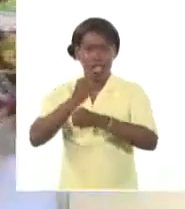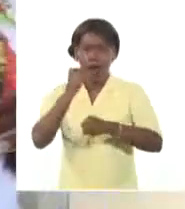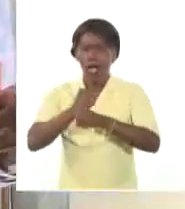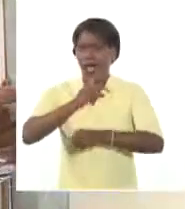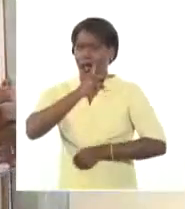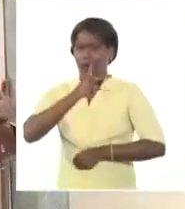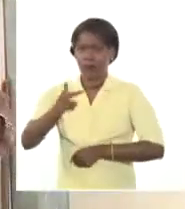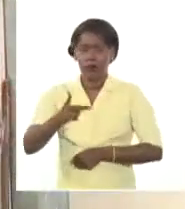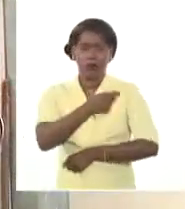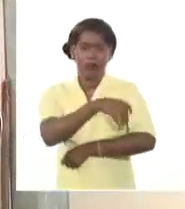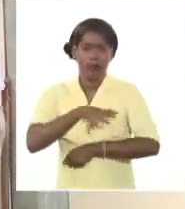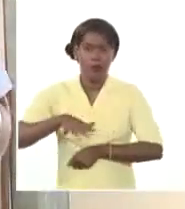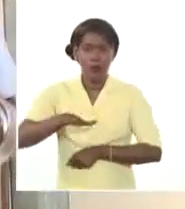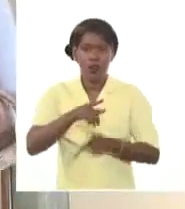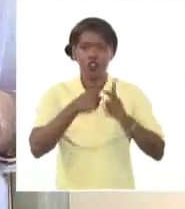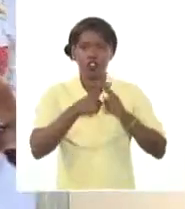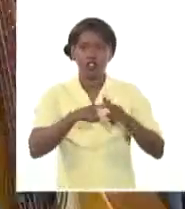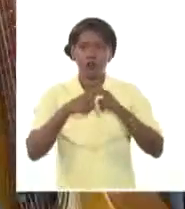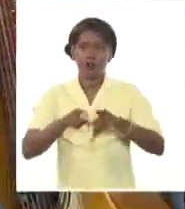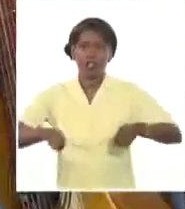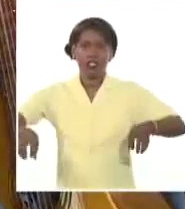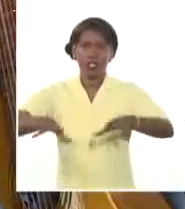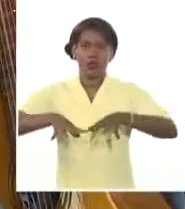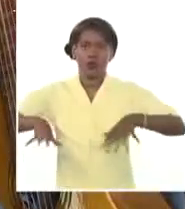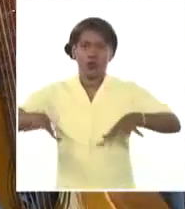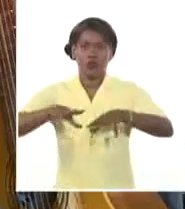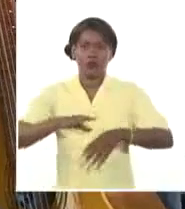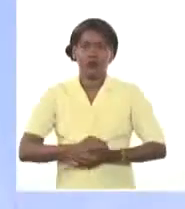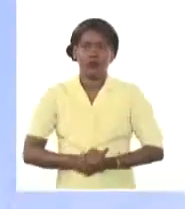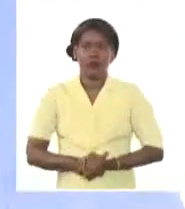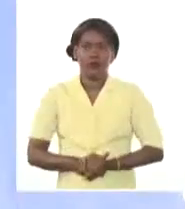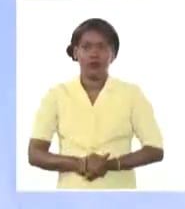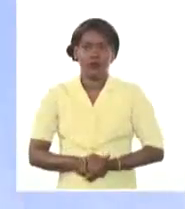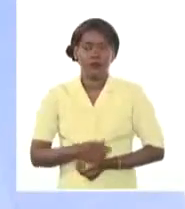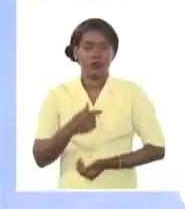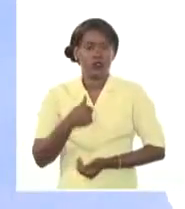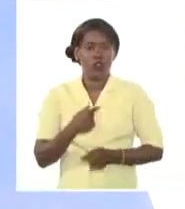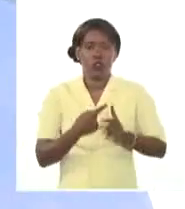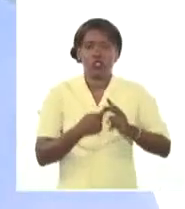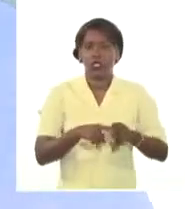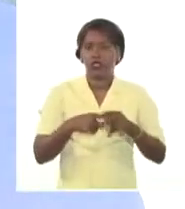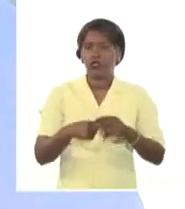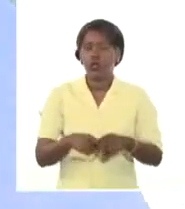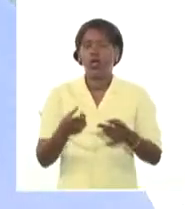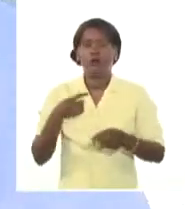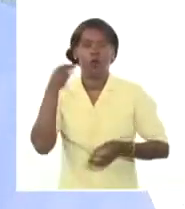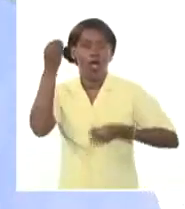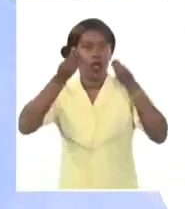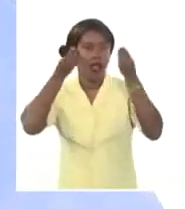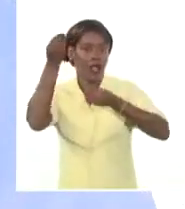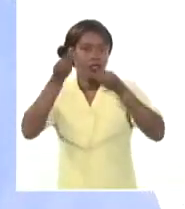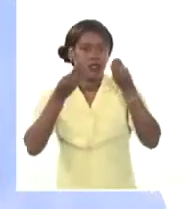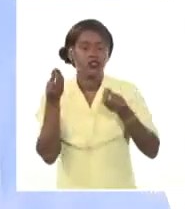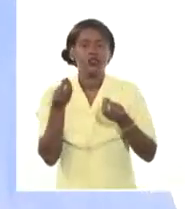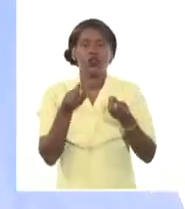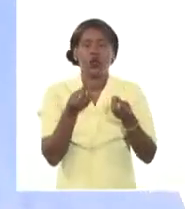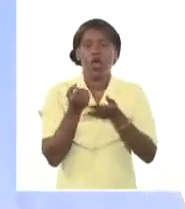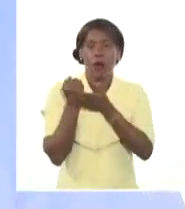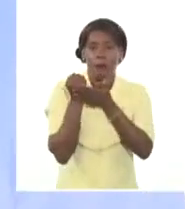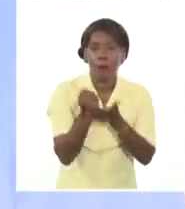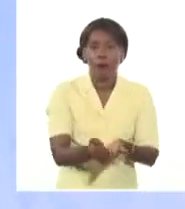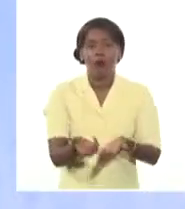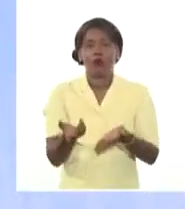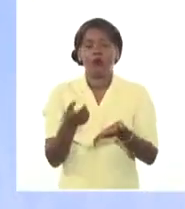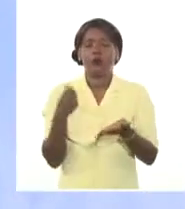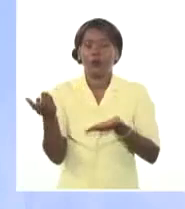inquietudes y buscar soluciones a las problemáticas existentes. Busco las problemáticas, analizamos, buscamos soluciones y tratamos